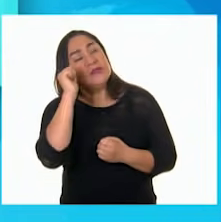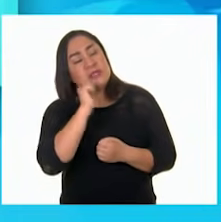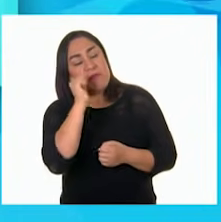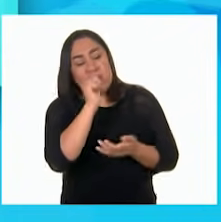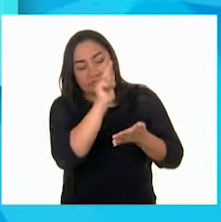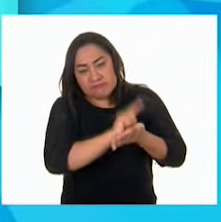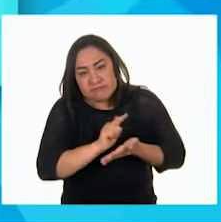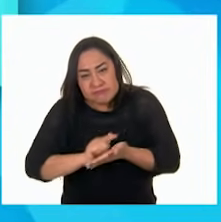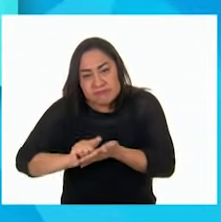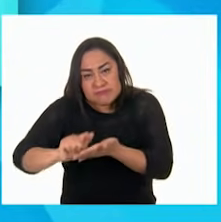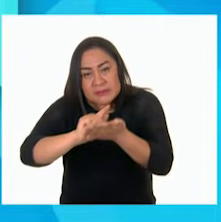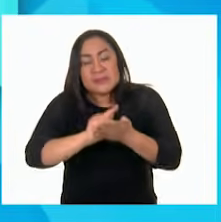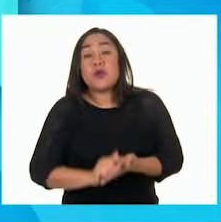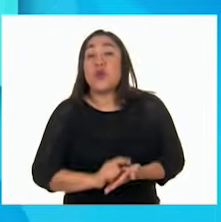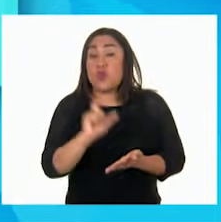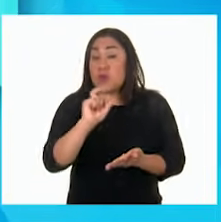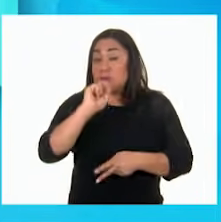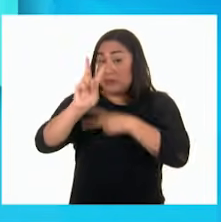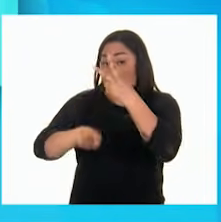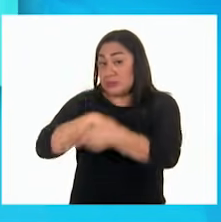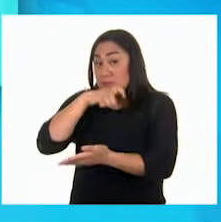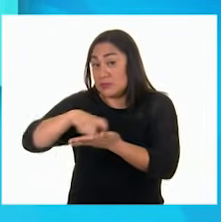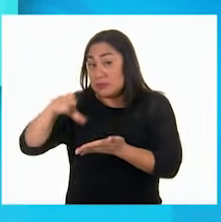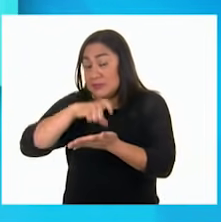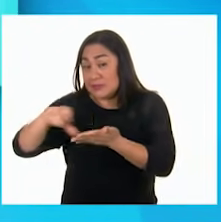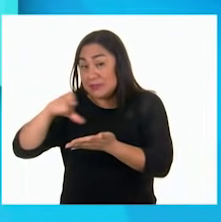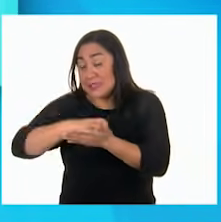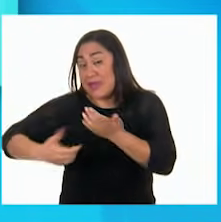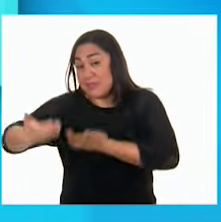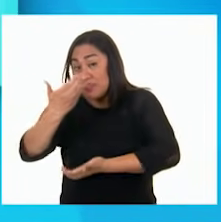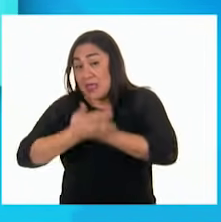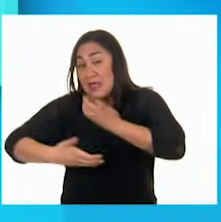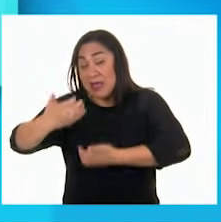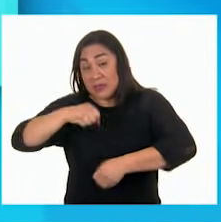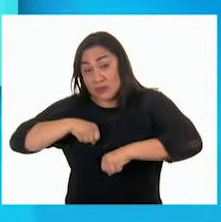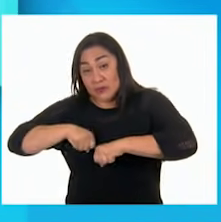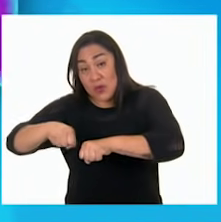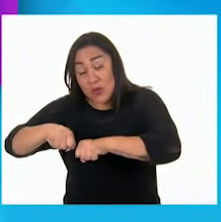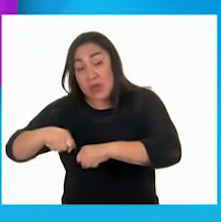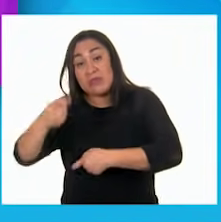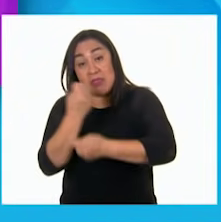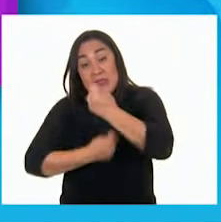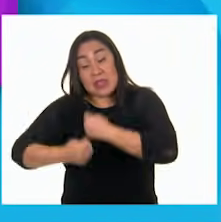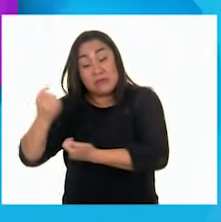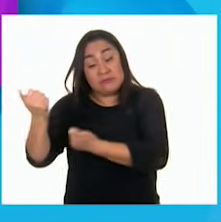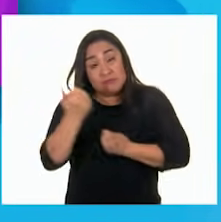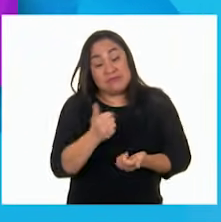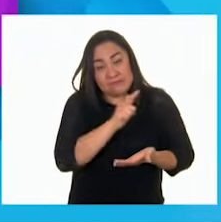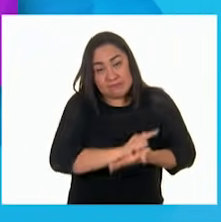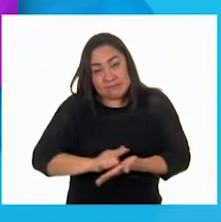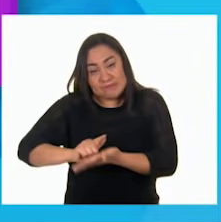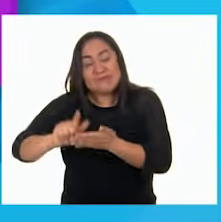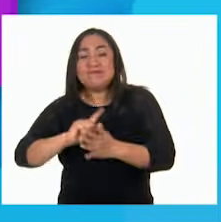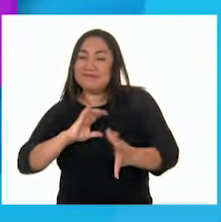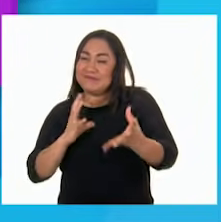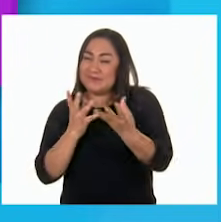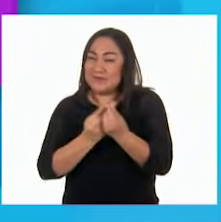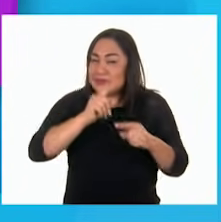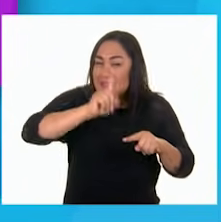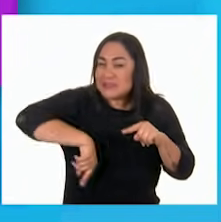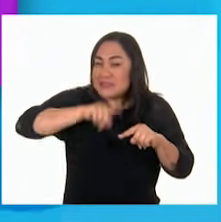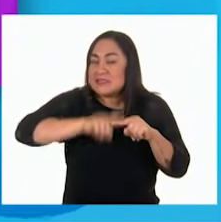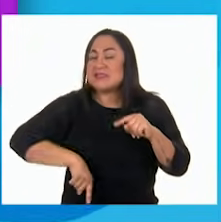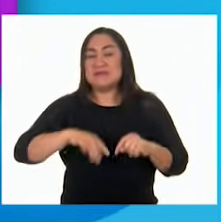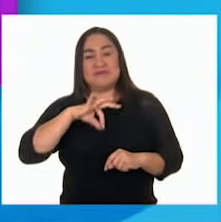más utilizas. También las cosas que compres en la tienda o en el supermercado. Sigamos luchando juntos contra este